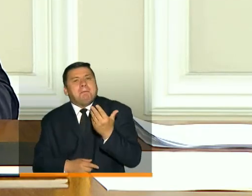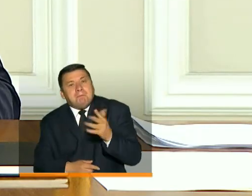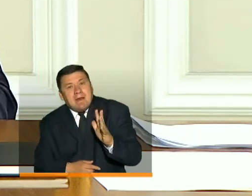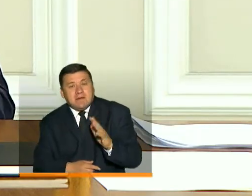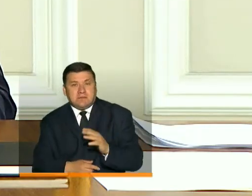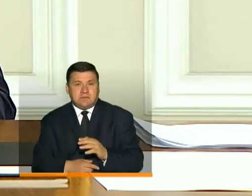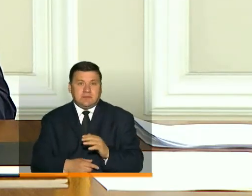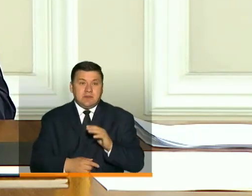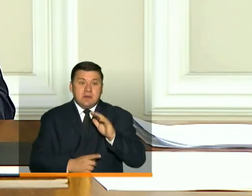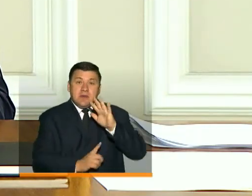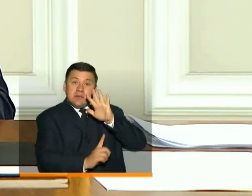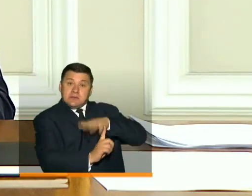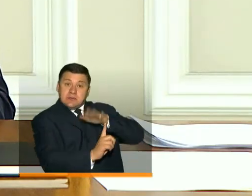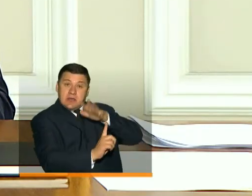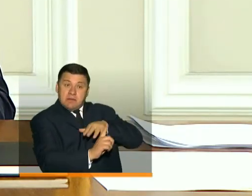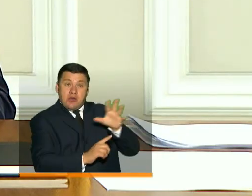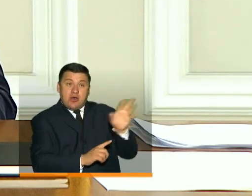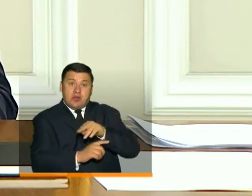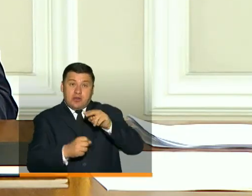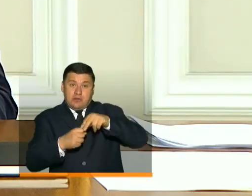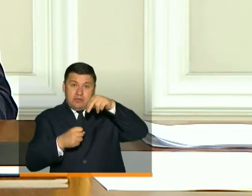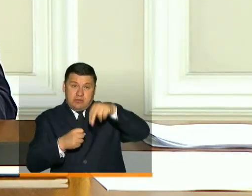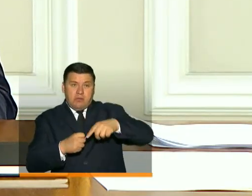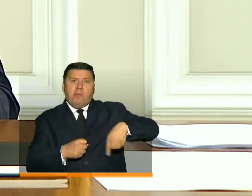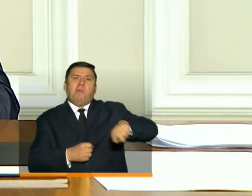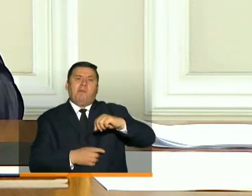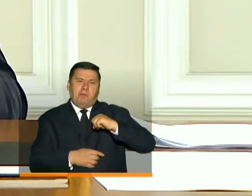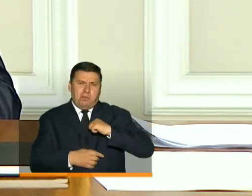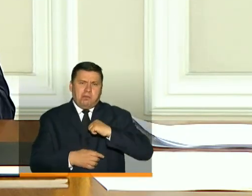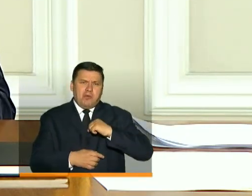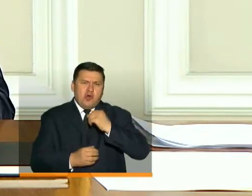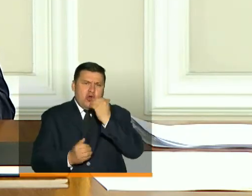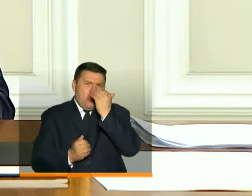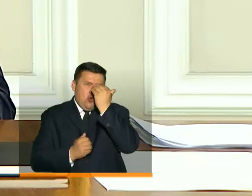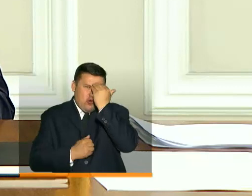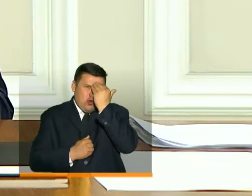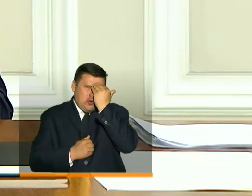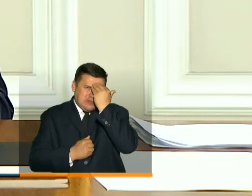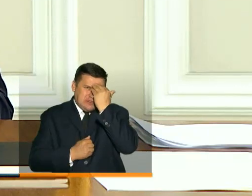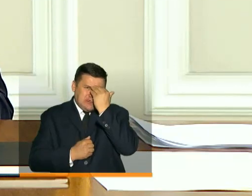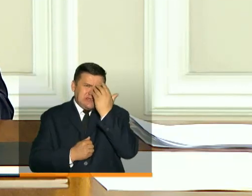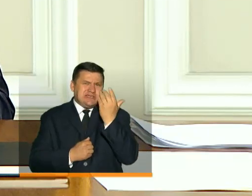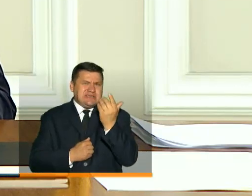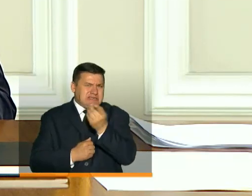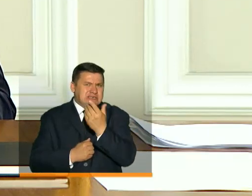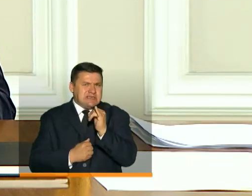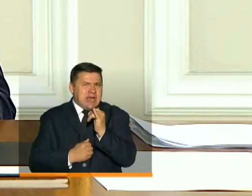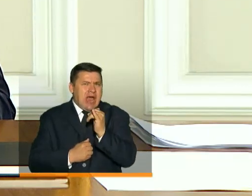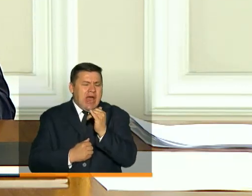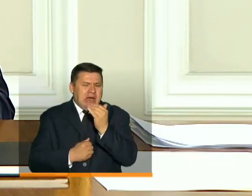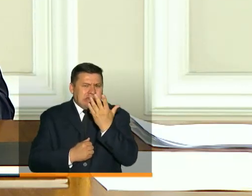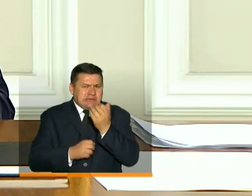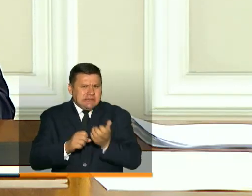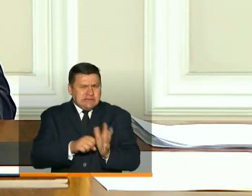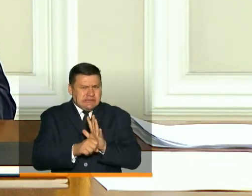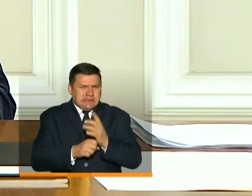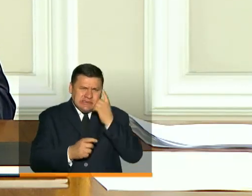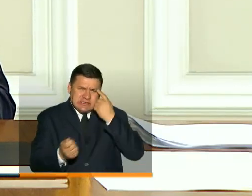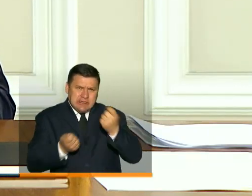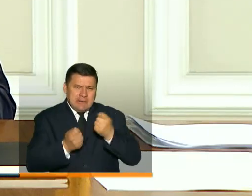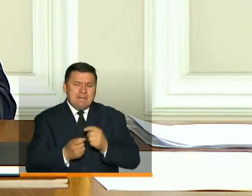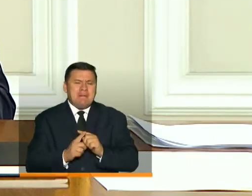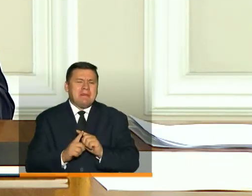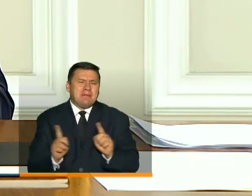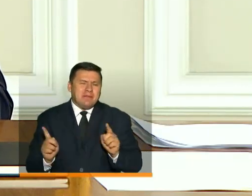pareciera que en estos 5 meses todos los ciudadanos tienen plena conciencia de lo que es el COVID y de cómo enfrentarlo.